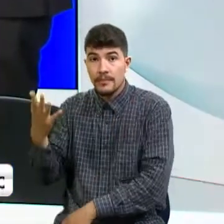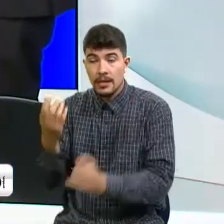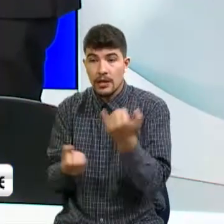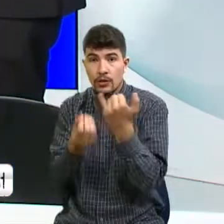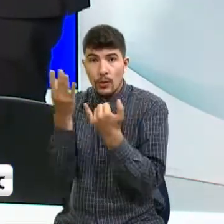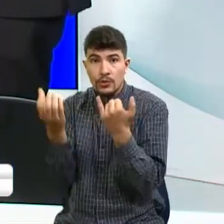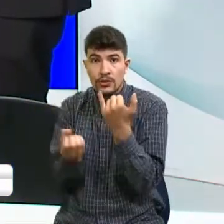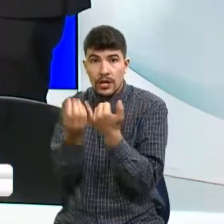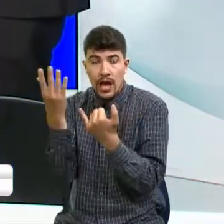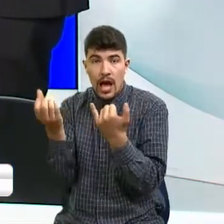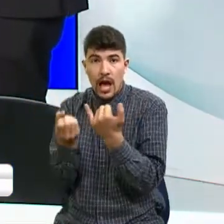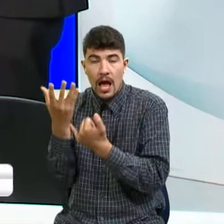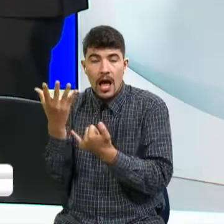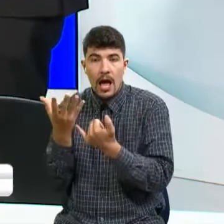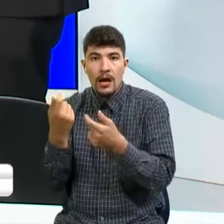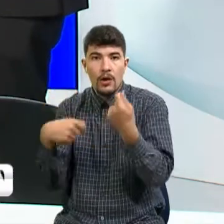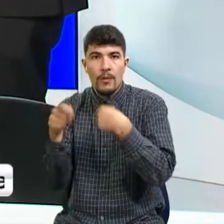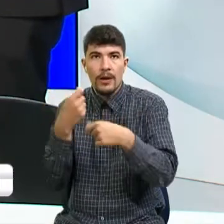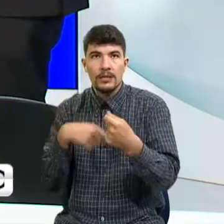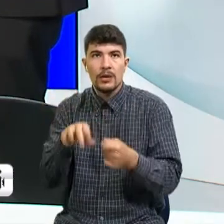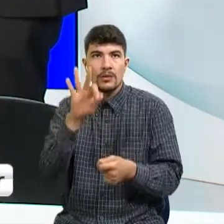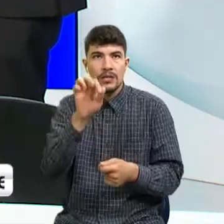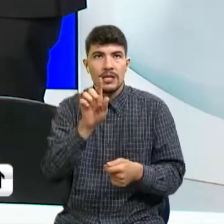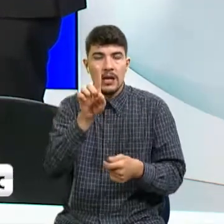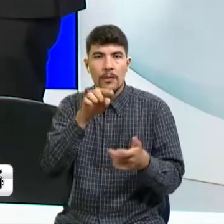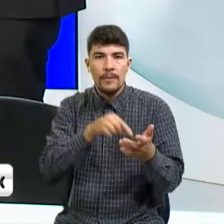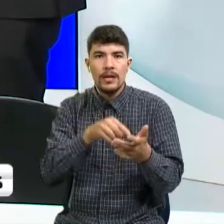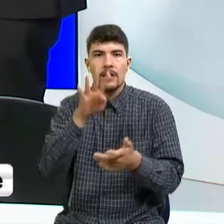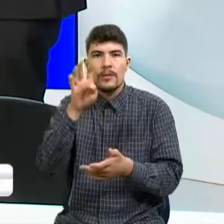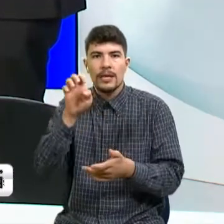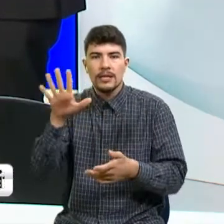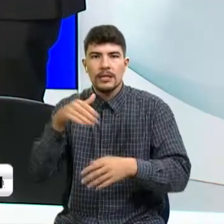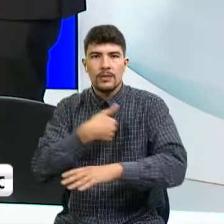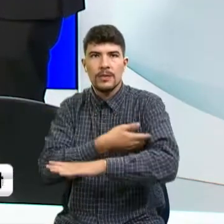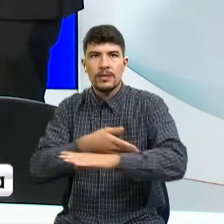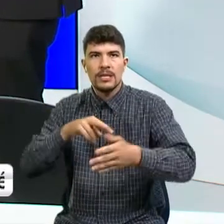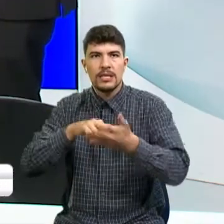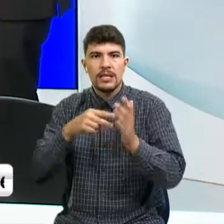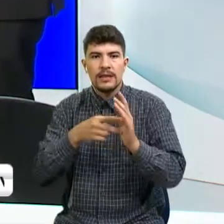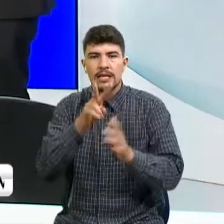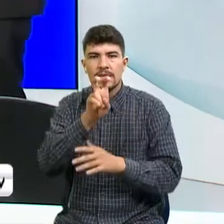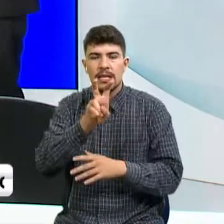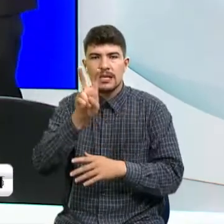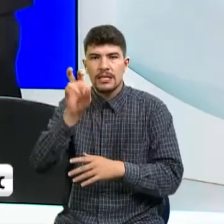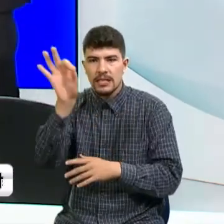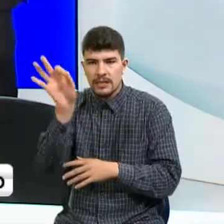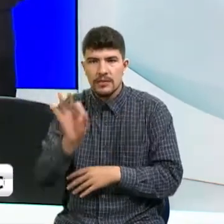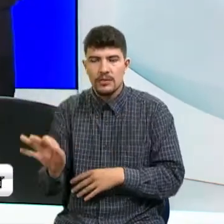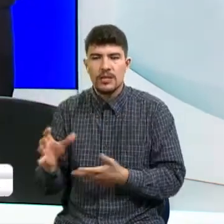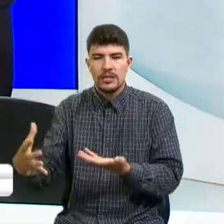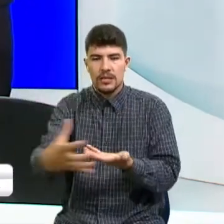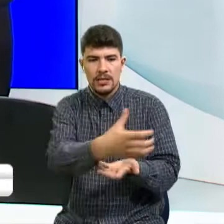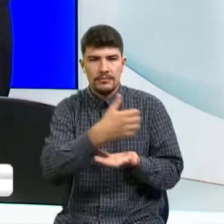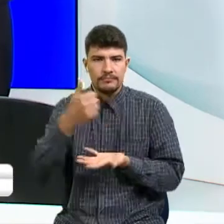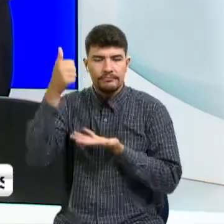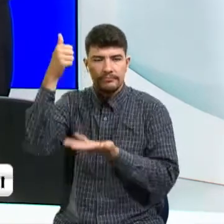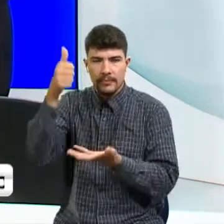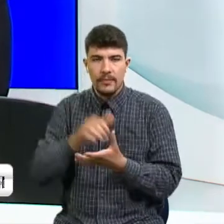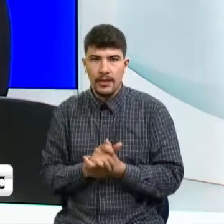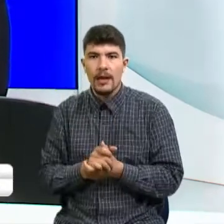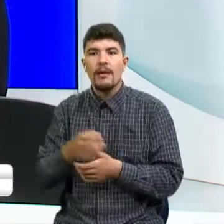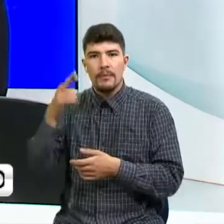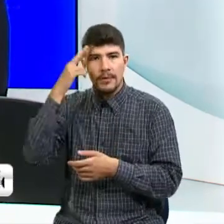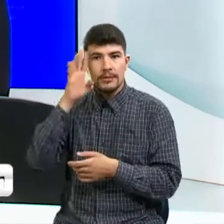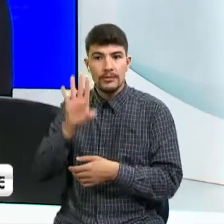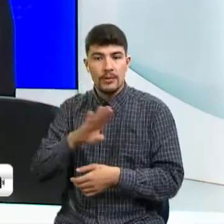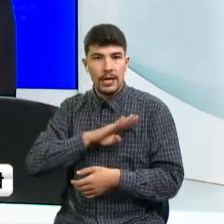comercio es 81 mil 95 millones que corresponde al 77 por ciento del recaudo está poner las cifras que precisamente entregó